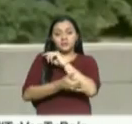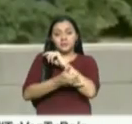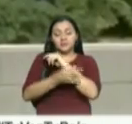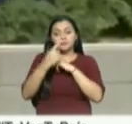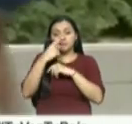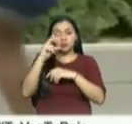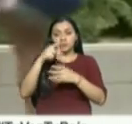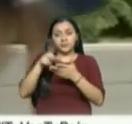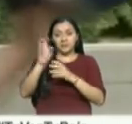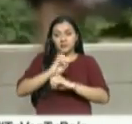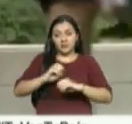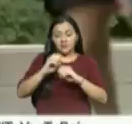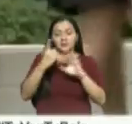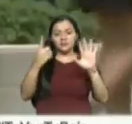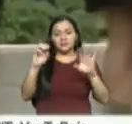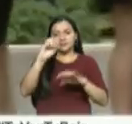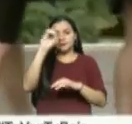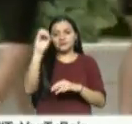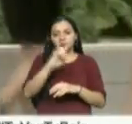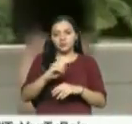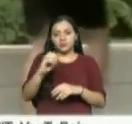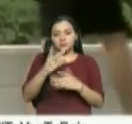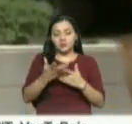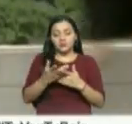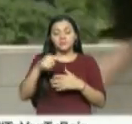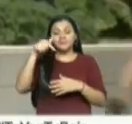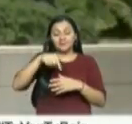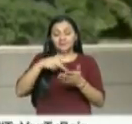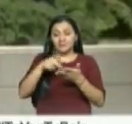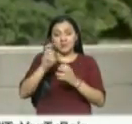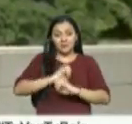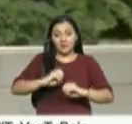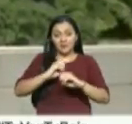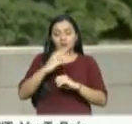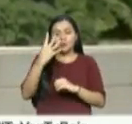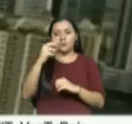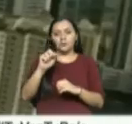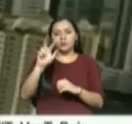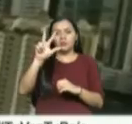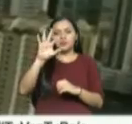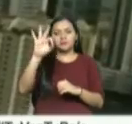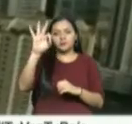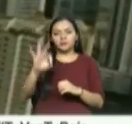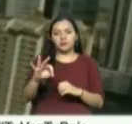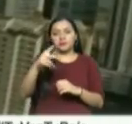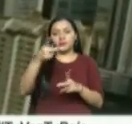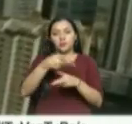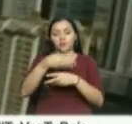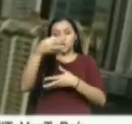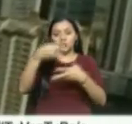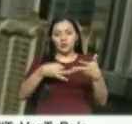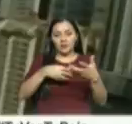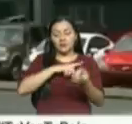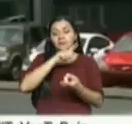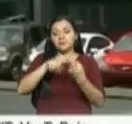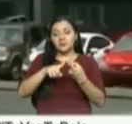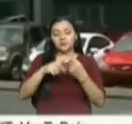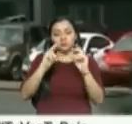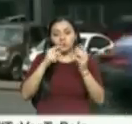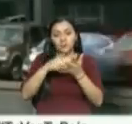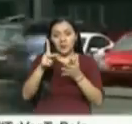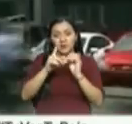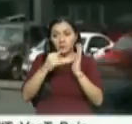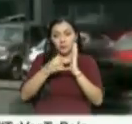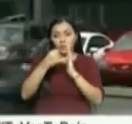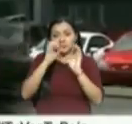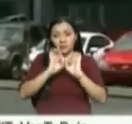evasión pasa el 60%. Esta evasión llega al 4.3% del PIB, mientras que la evasión del impuesto al